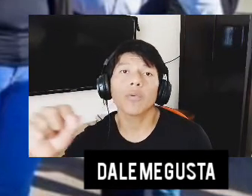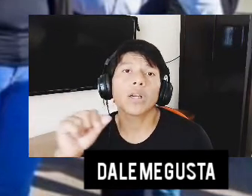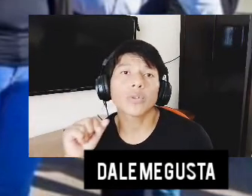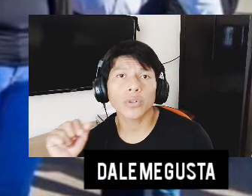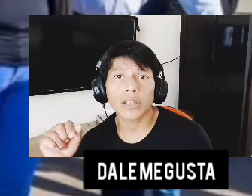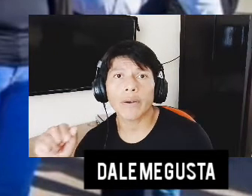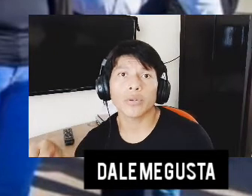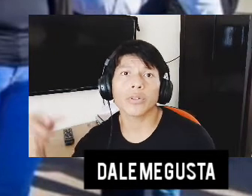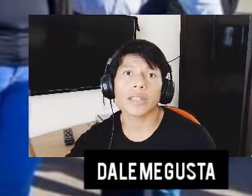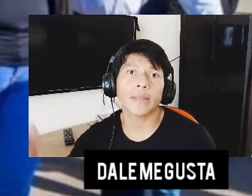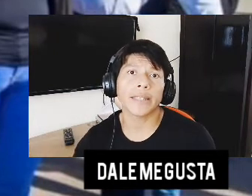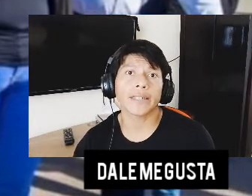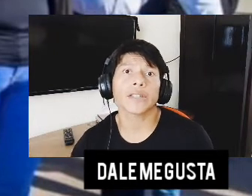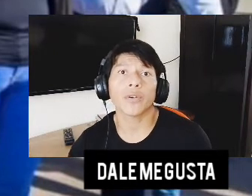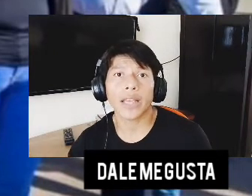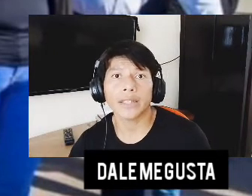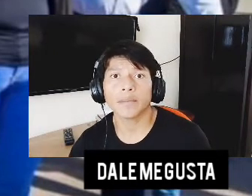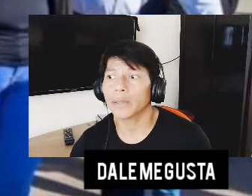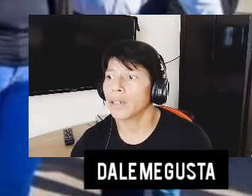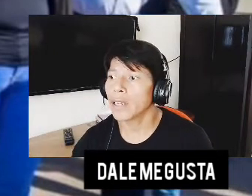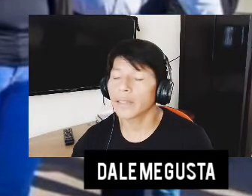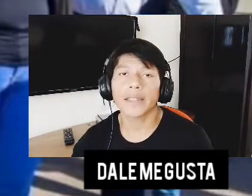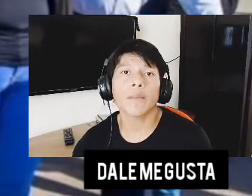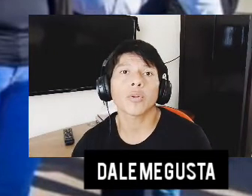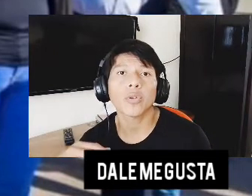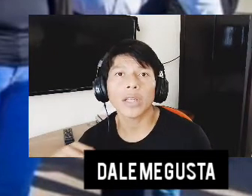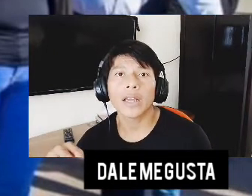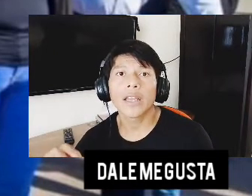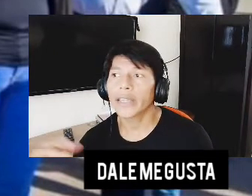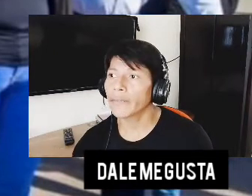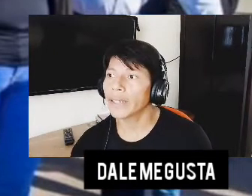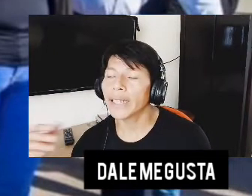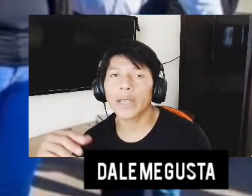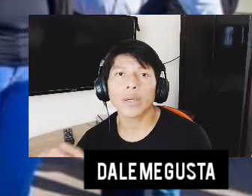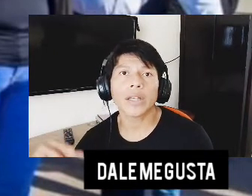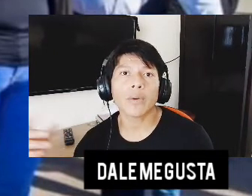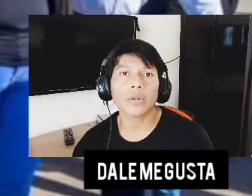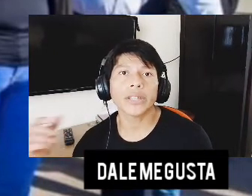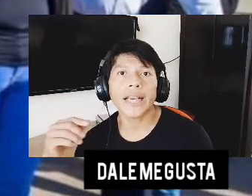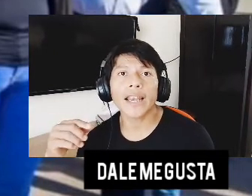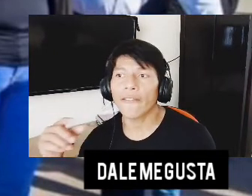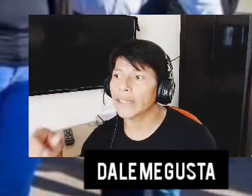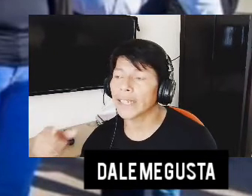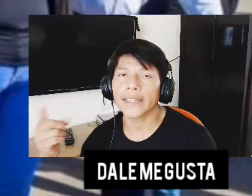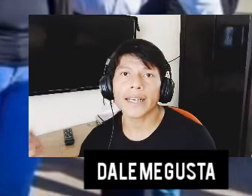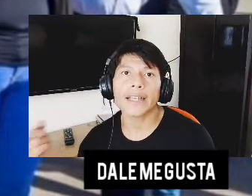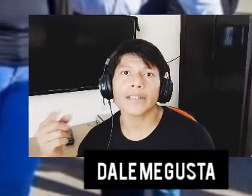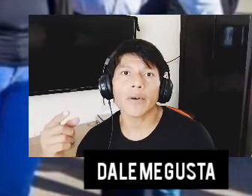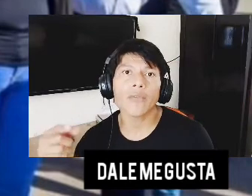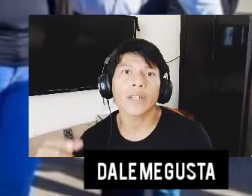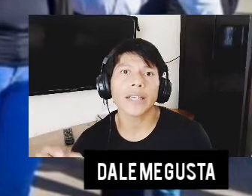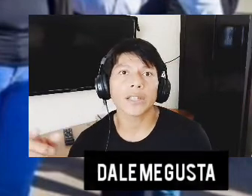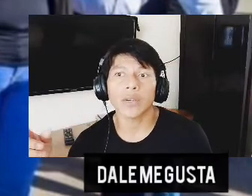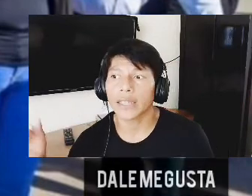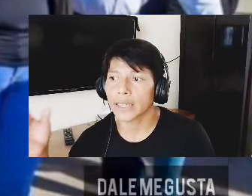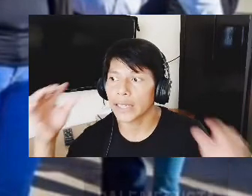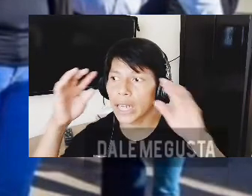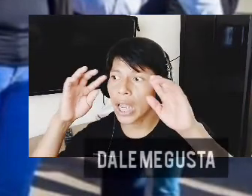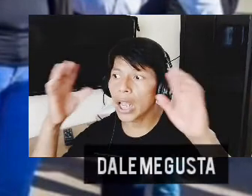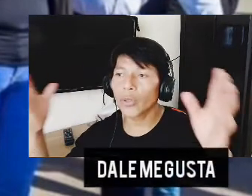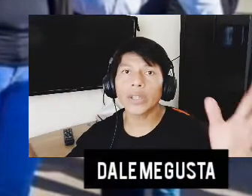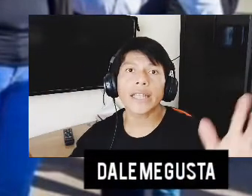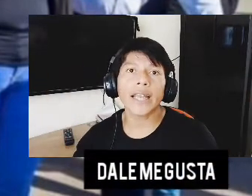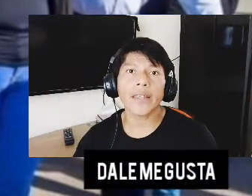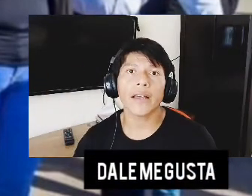se te acumulan otros trabajos de otras materias, ¿qué es lo que haces? Pues se te amontona. Y al final de cuentas, cuando llega la fecha de entrega de trabajo final, ¿qué es lo que hace?